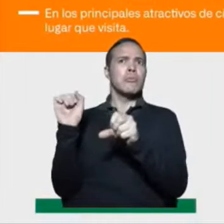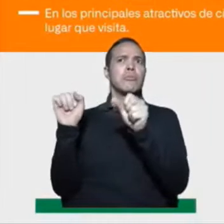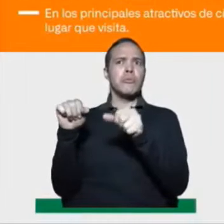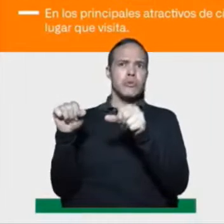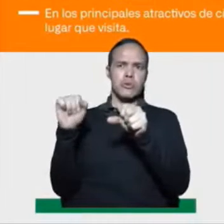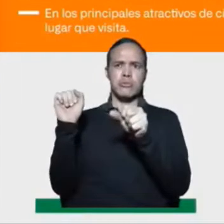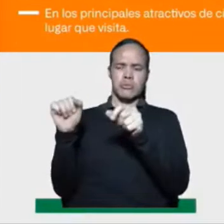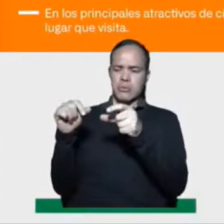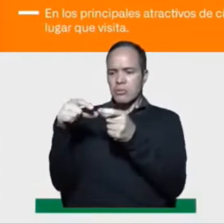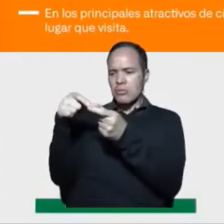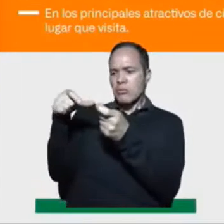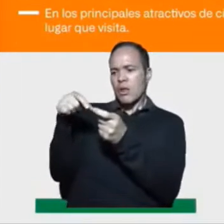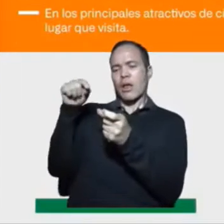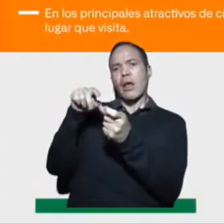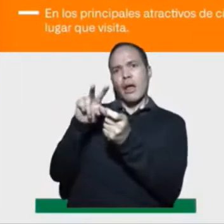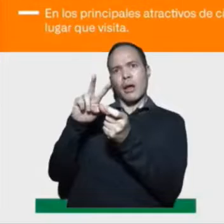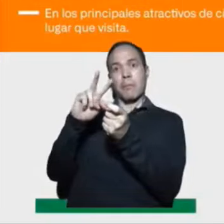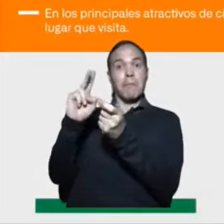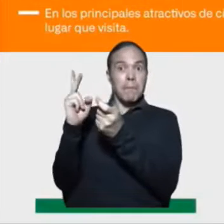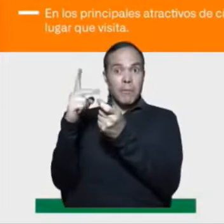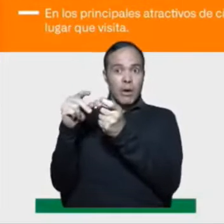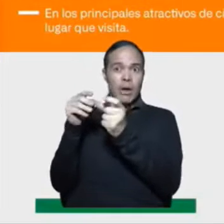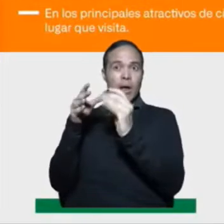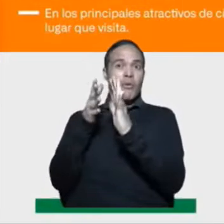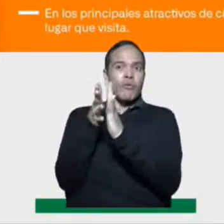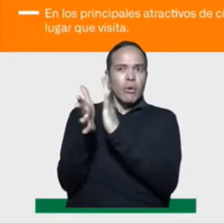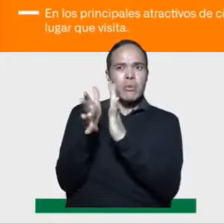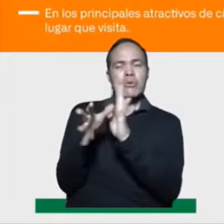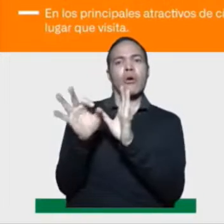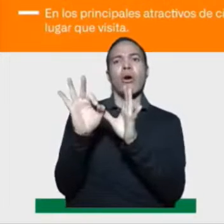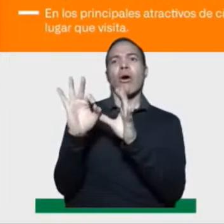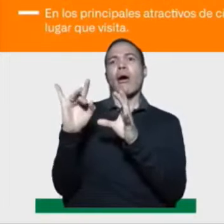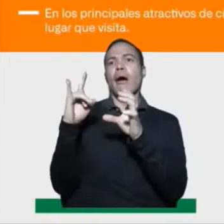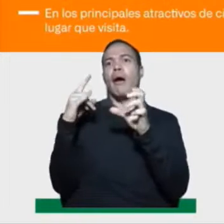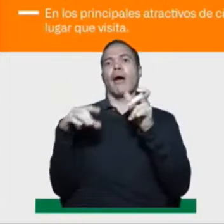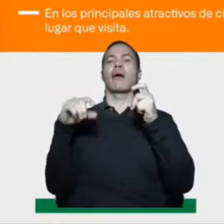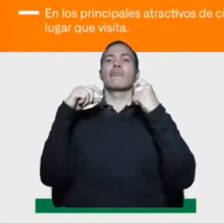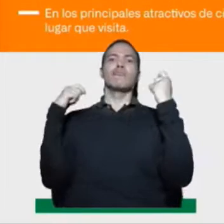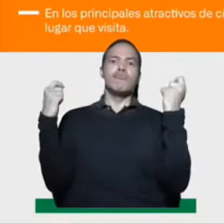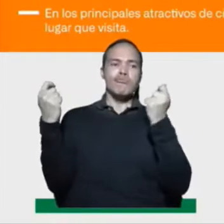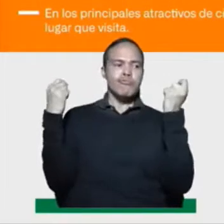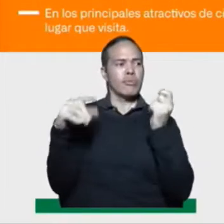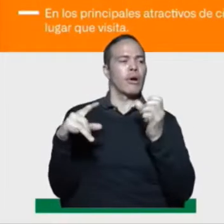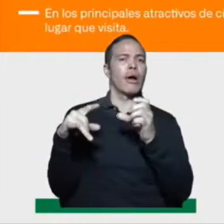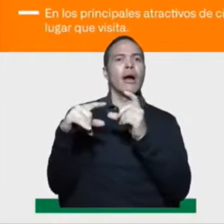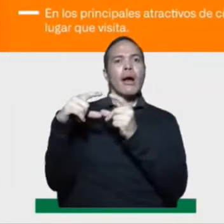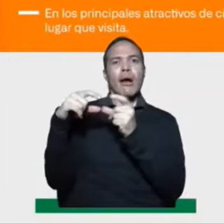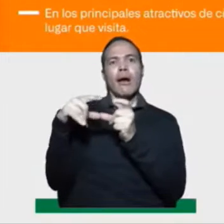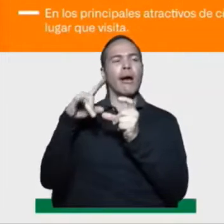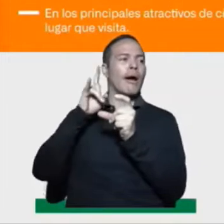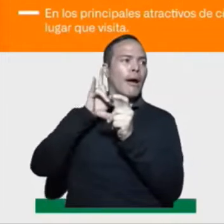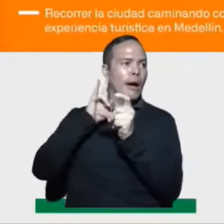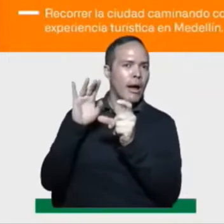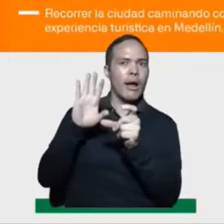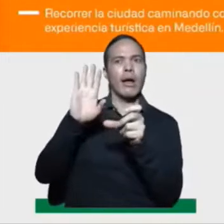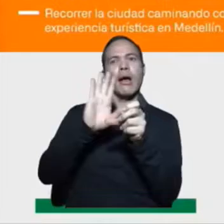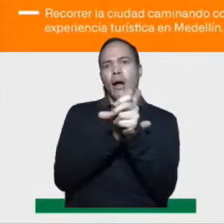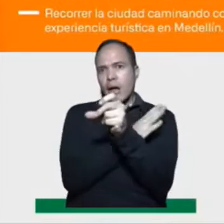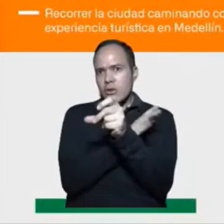cambiar la información que quieras o lanzar un evento o un audio o una canción.